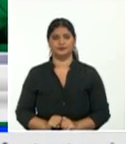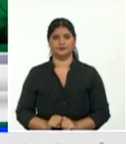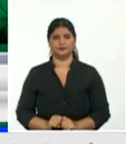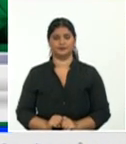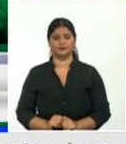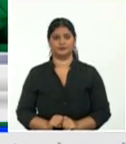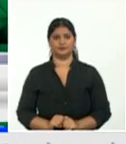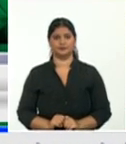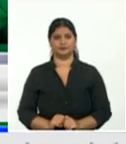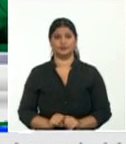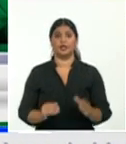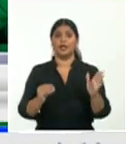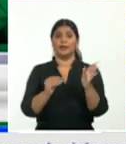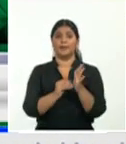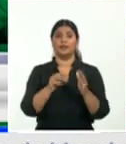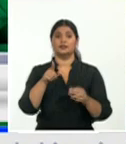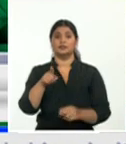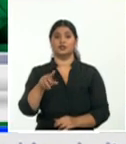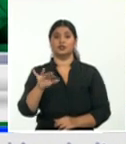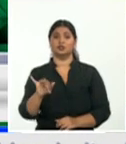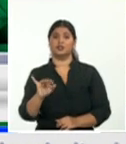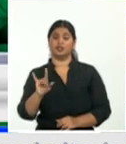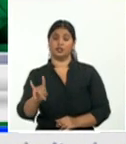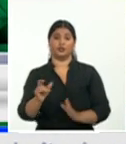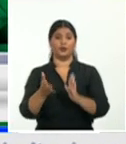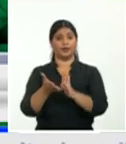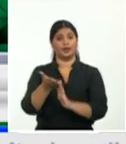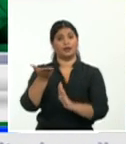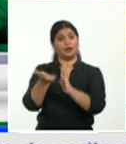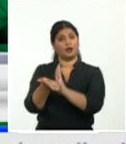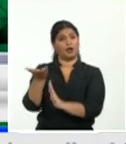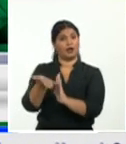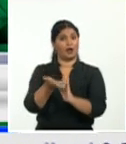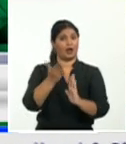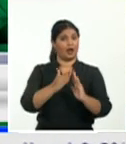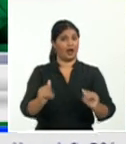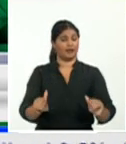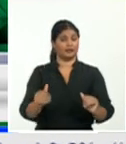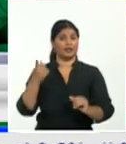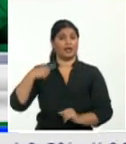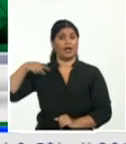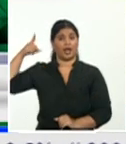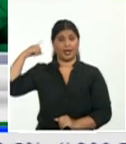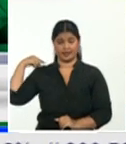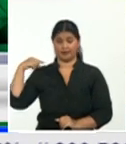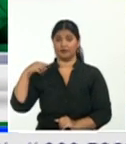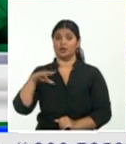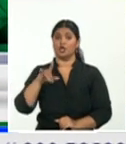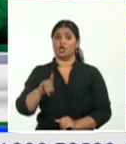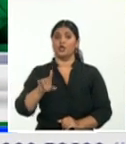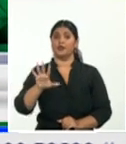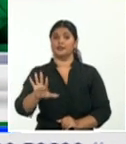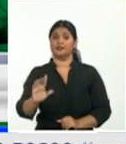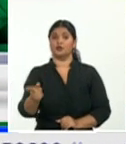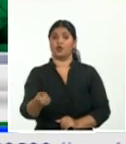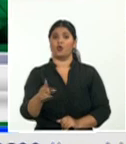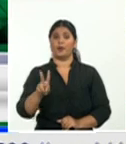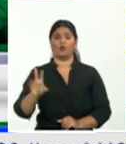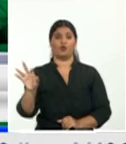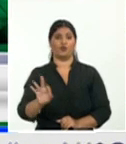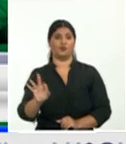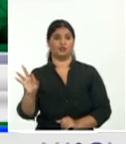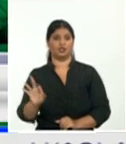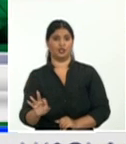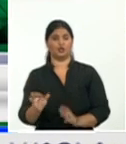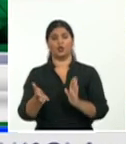estas 1.179 altas de edad de ayer, ya el 95,2% de todos